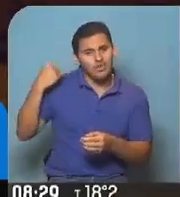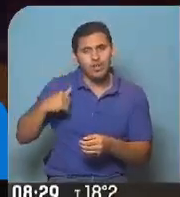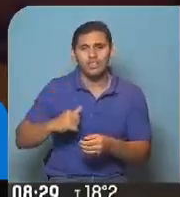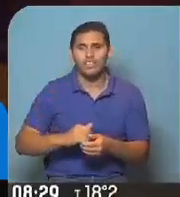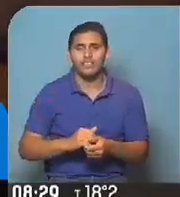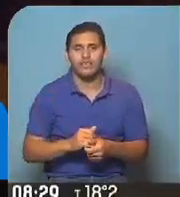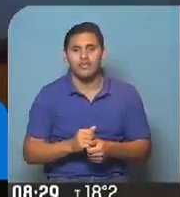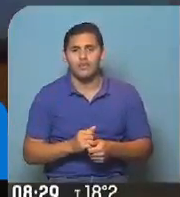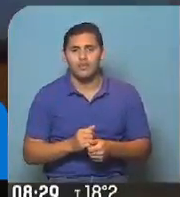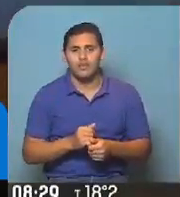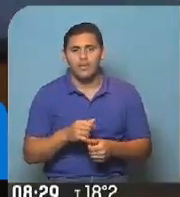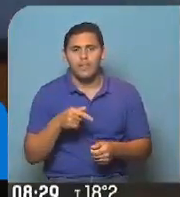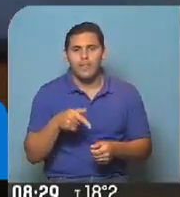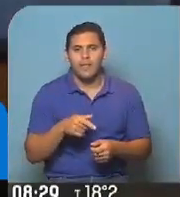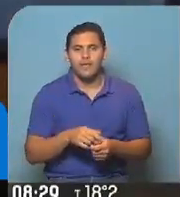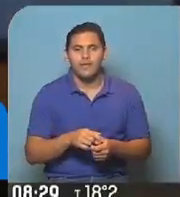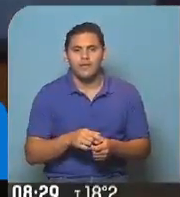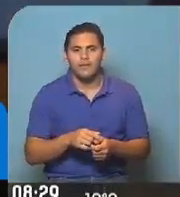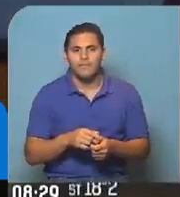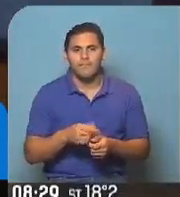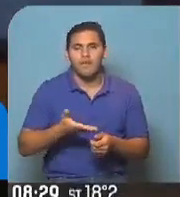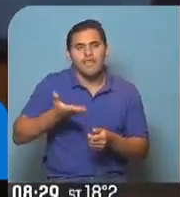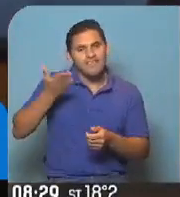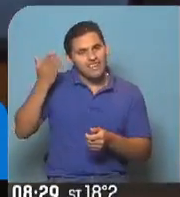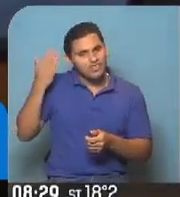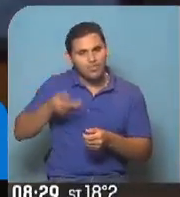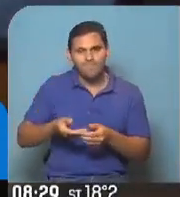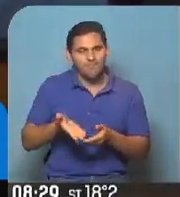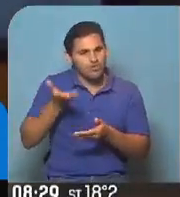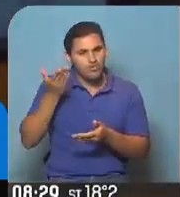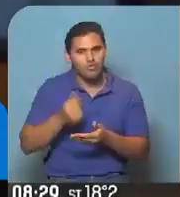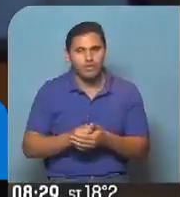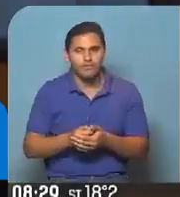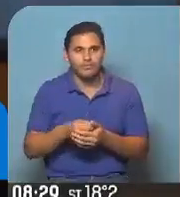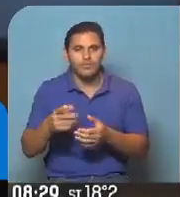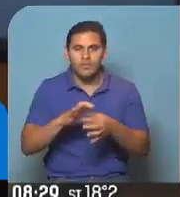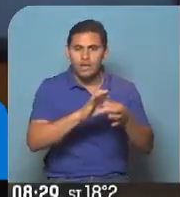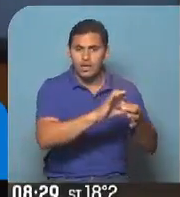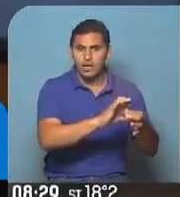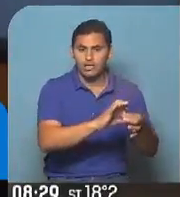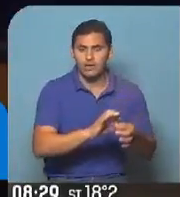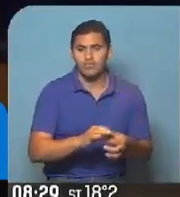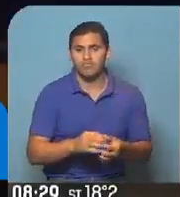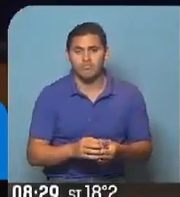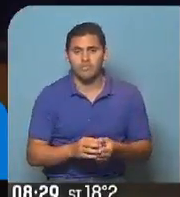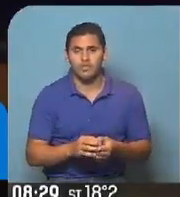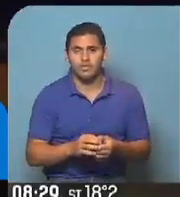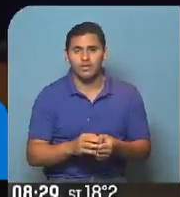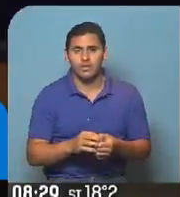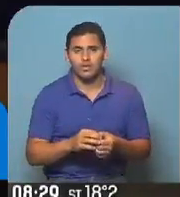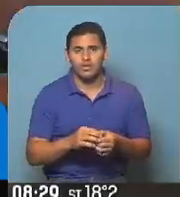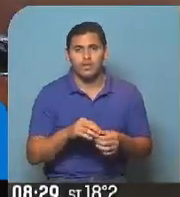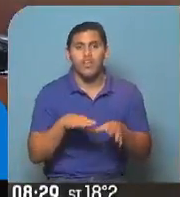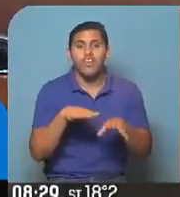y por lo tanto 70 años de inflación y esto se engancha con el déficit fiscal obviamente cuando el déficit fiscal